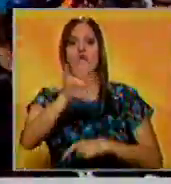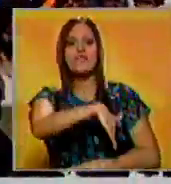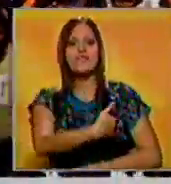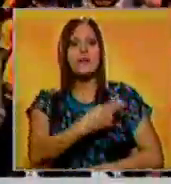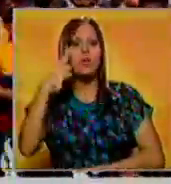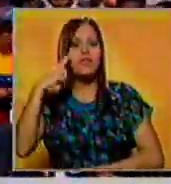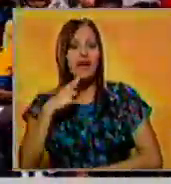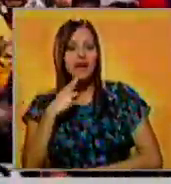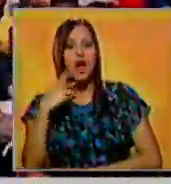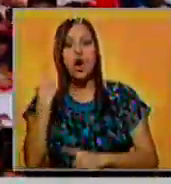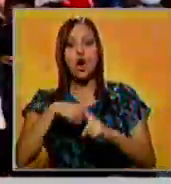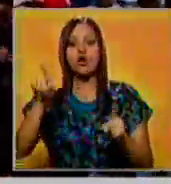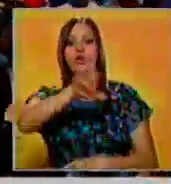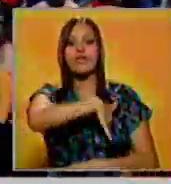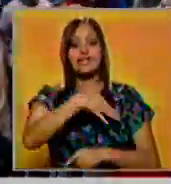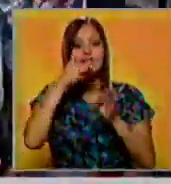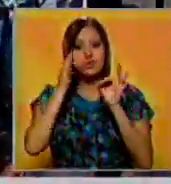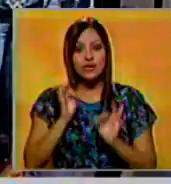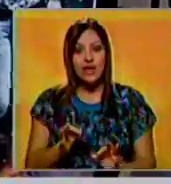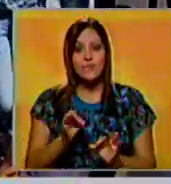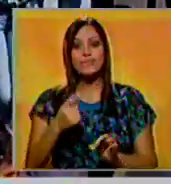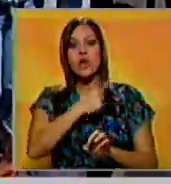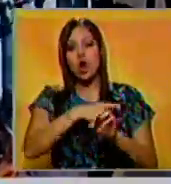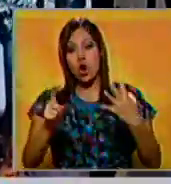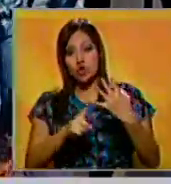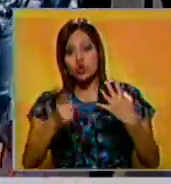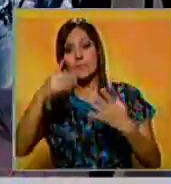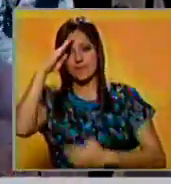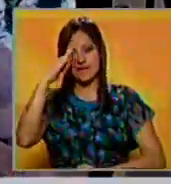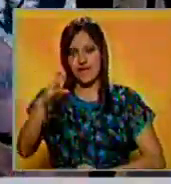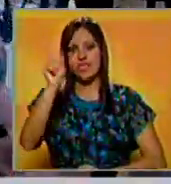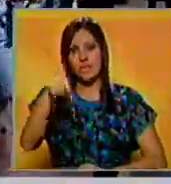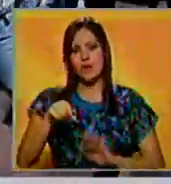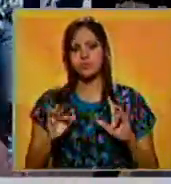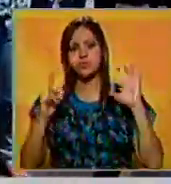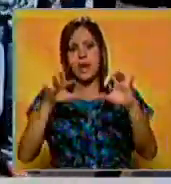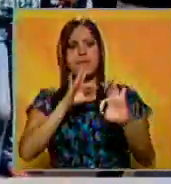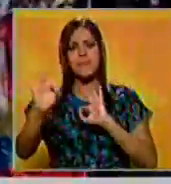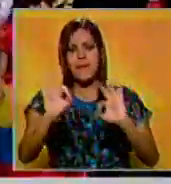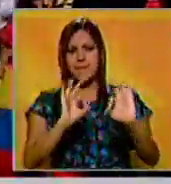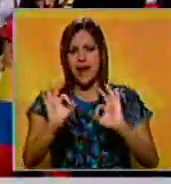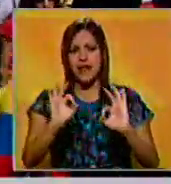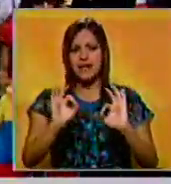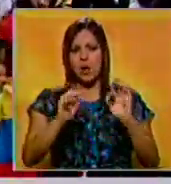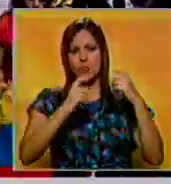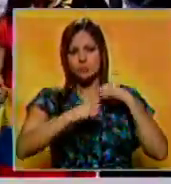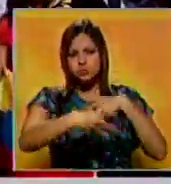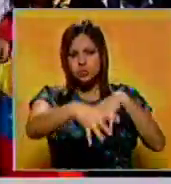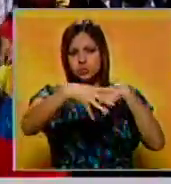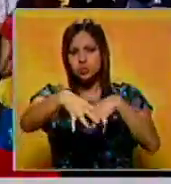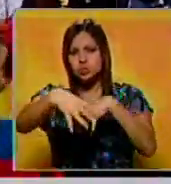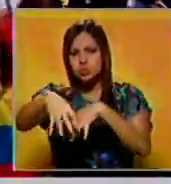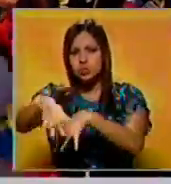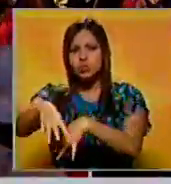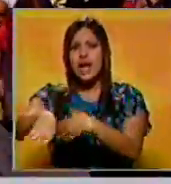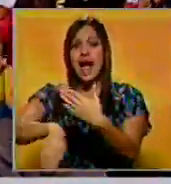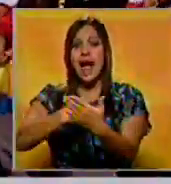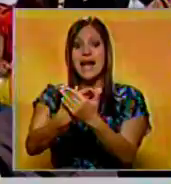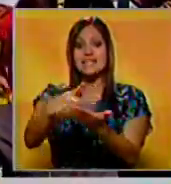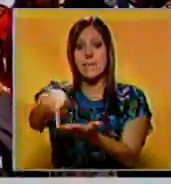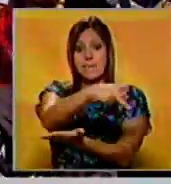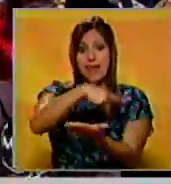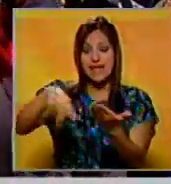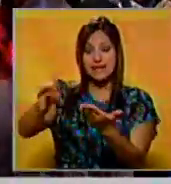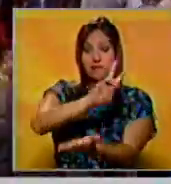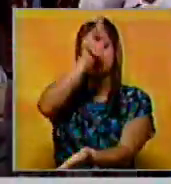Bolivariana, la Universidad de la Seguridad y cadetes de la Academia Militar, tienen previsto movilizarse desde este punto de Caracas hasta la Plaza